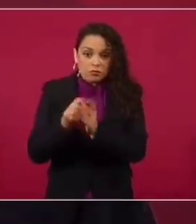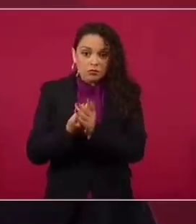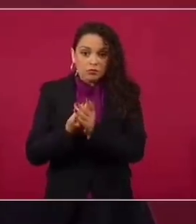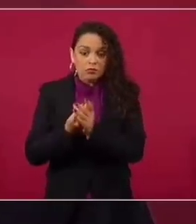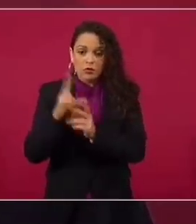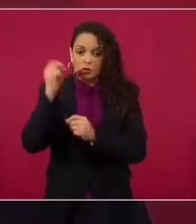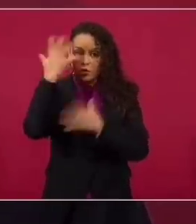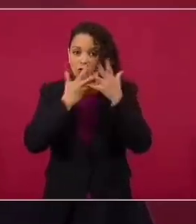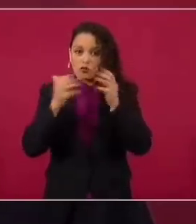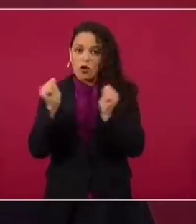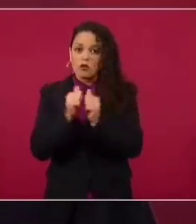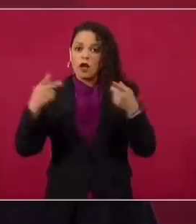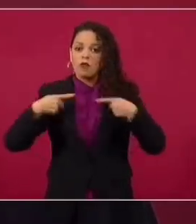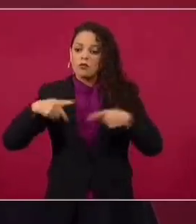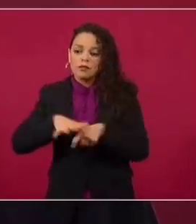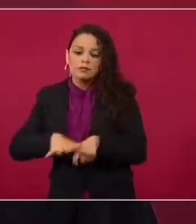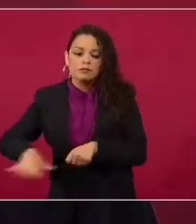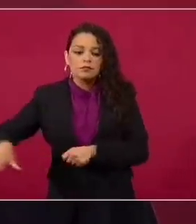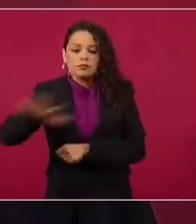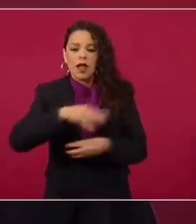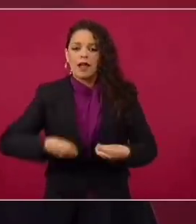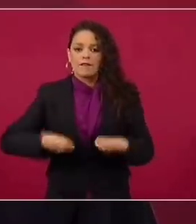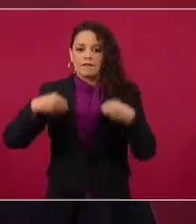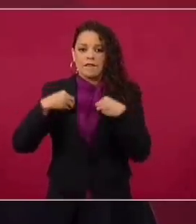con lo que es una nación.